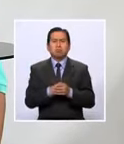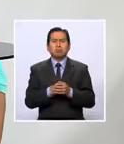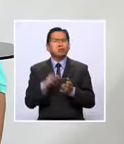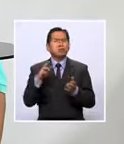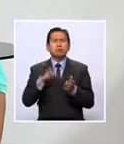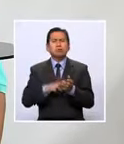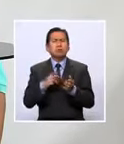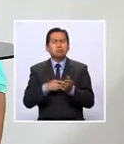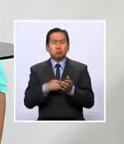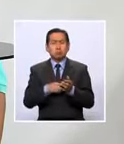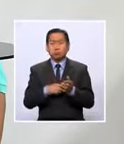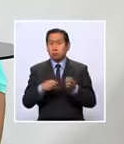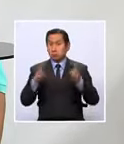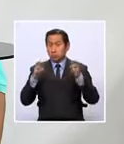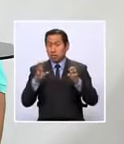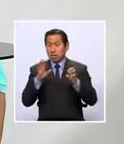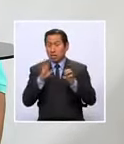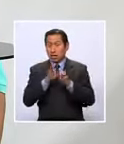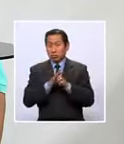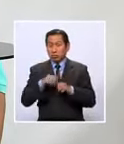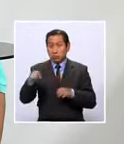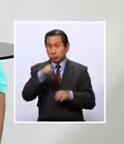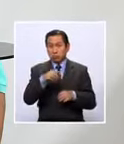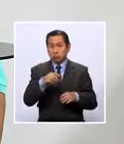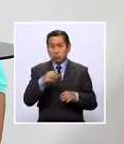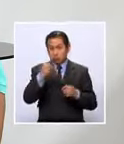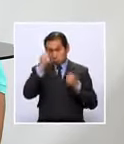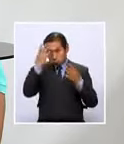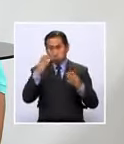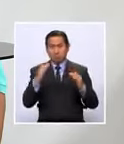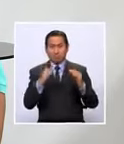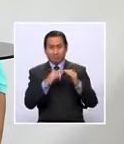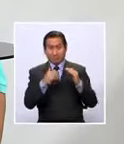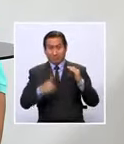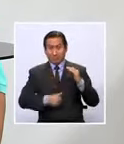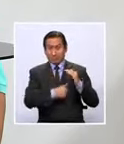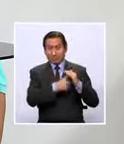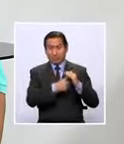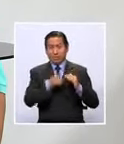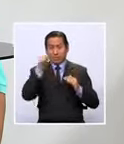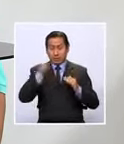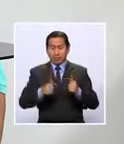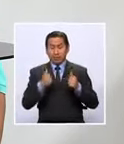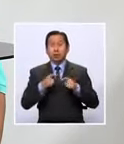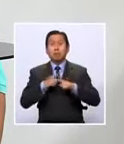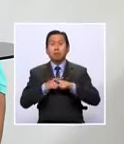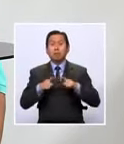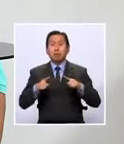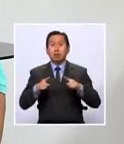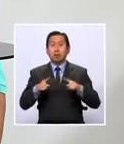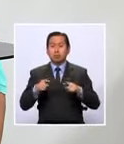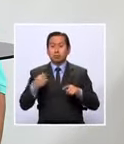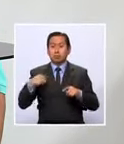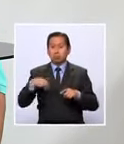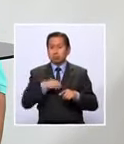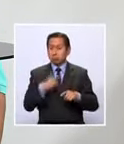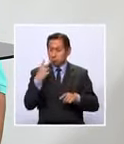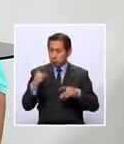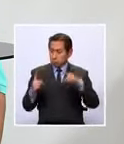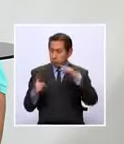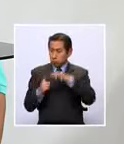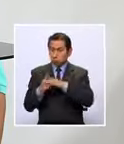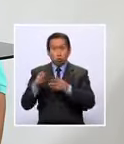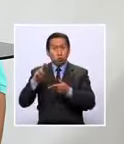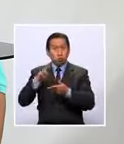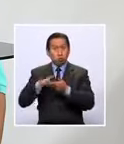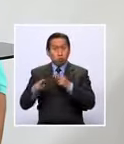que ver con supuestos como el acatamiento de la cuarentena sin embargo los casos notificados son los